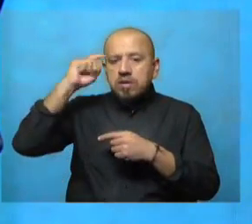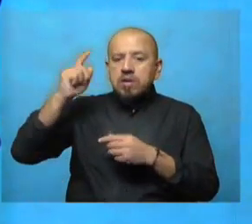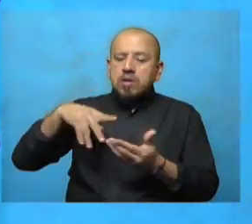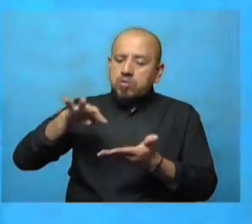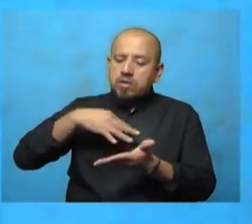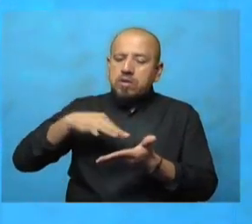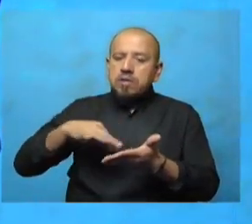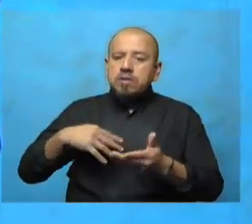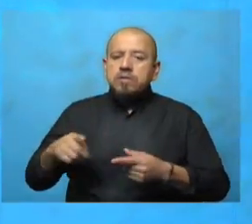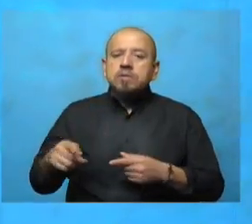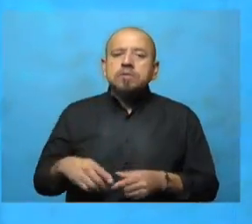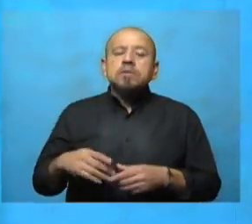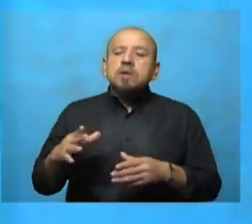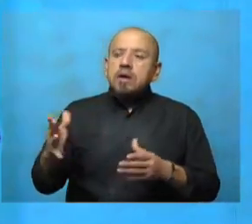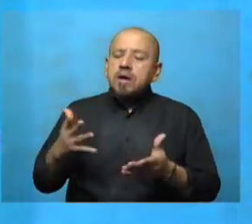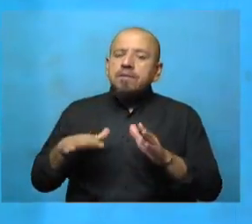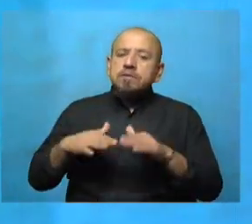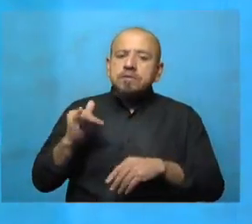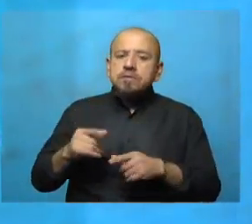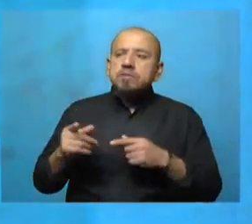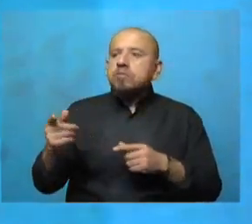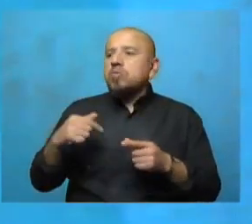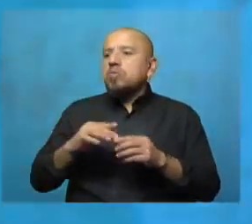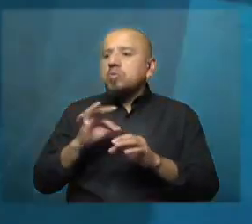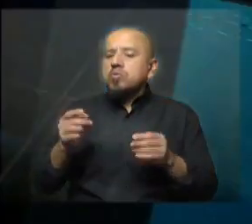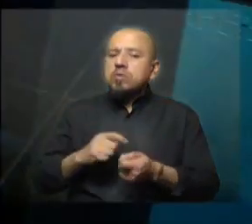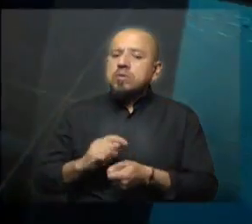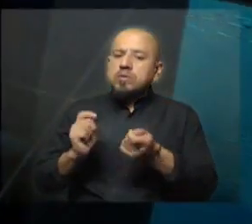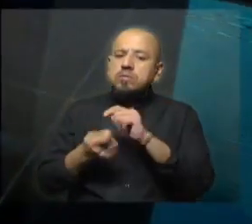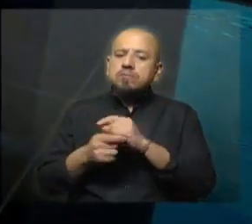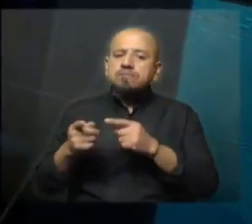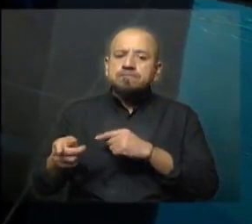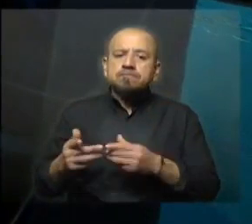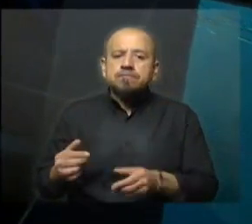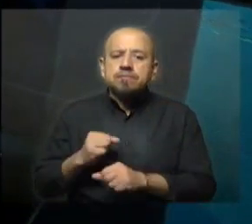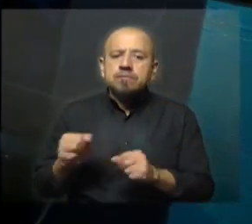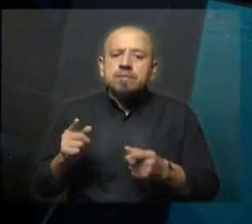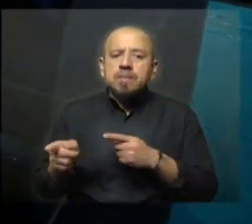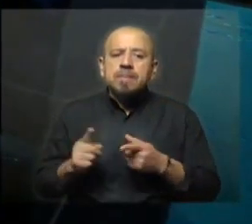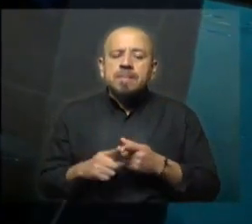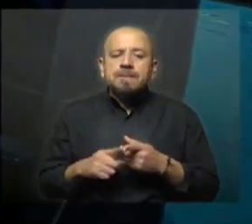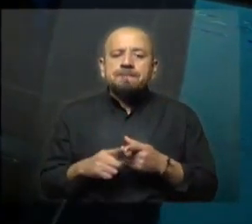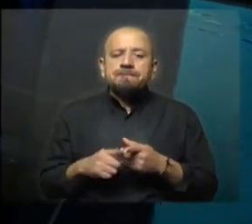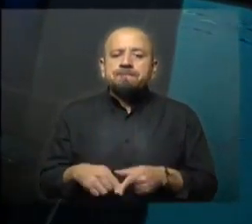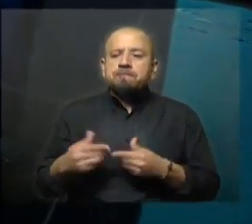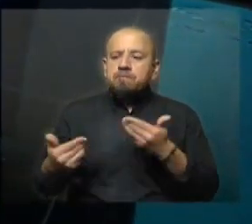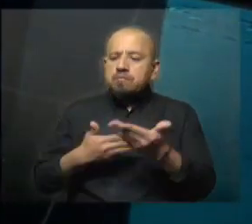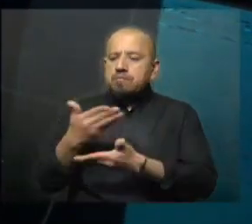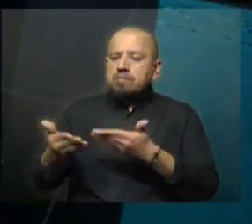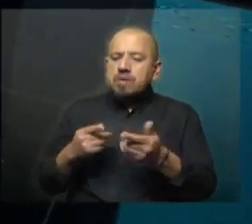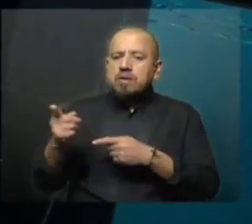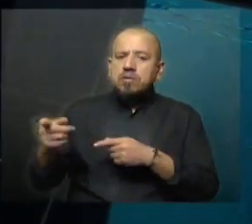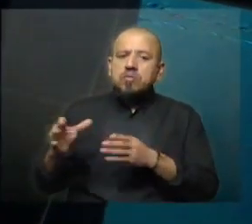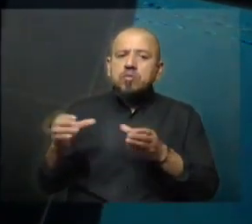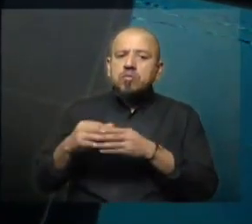veces puede ser que sí puede ser que ustedes cuando vienen con algo lo modifican porque piensan que puede rendir más es intercambio se da con los